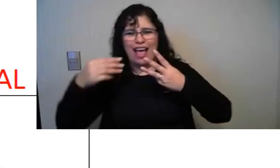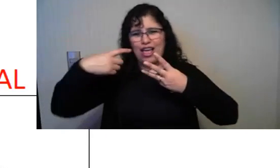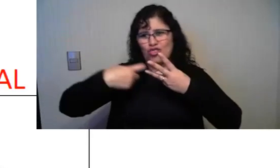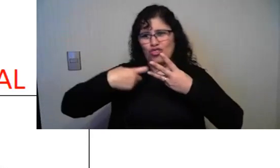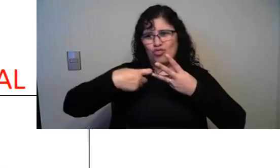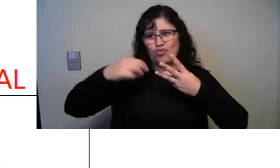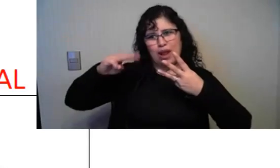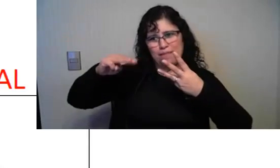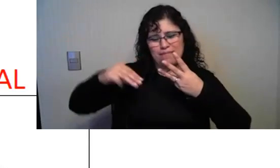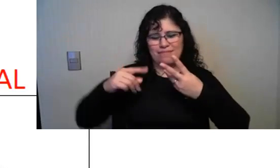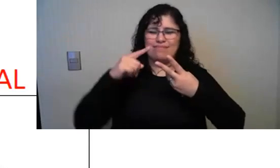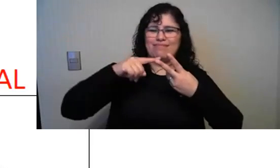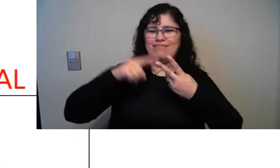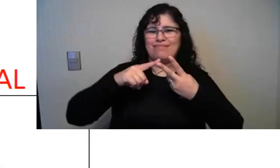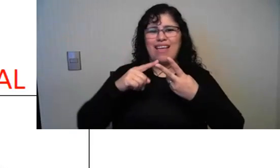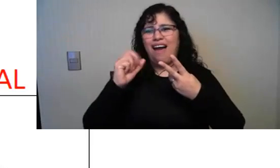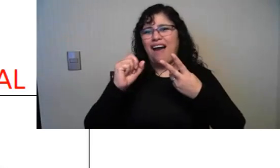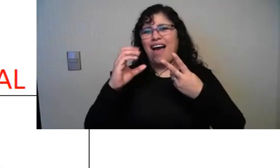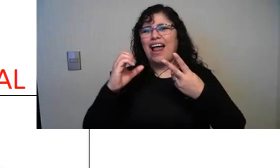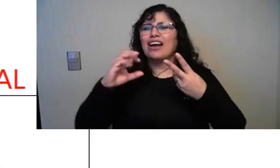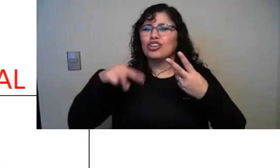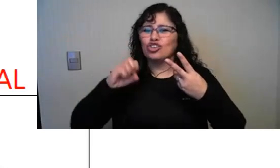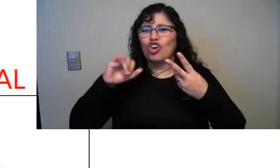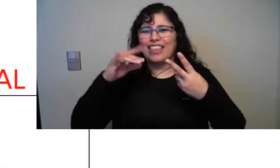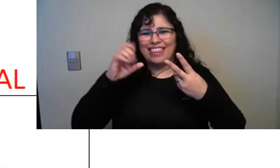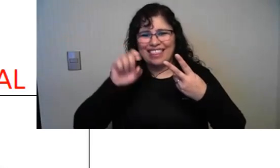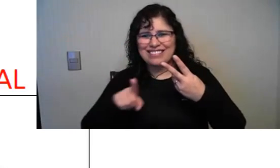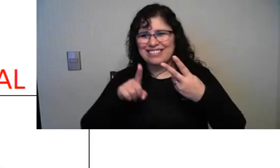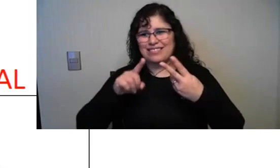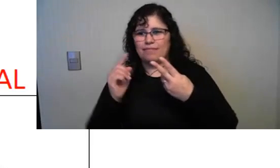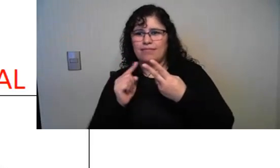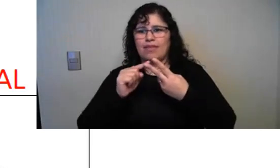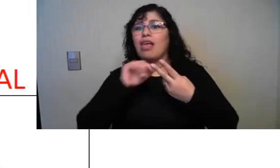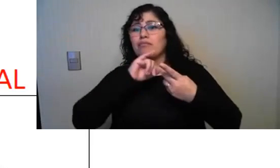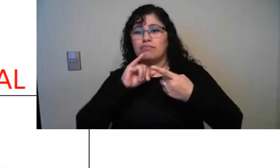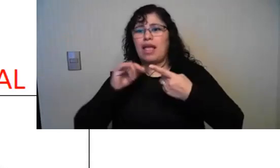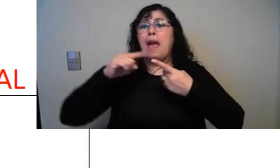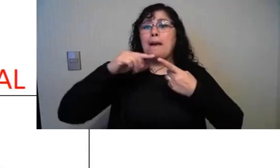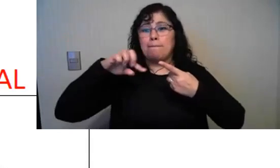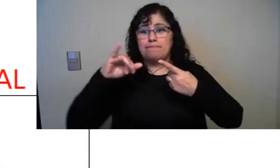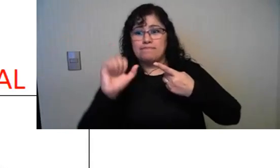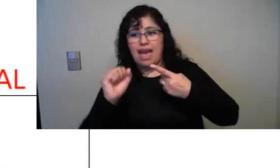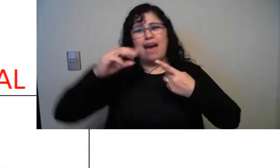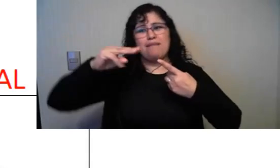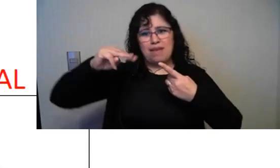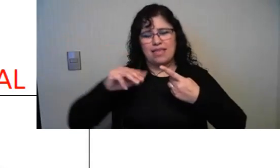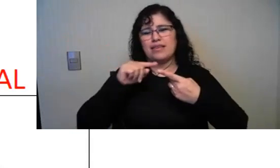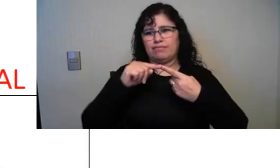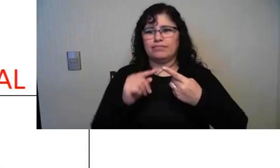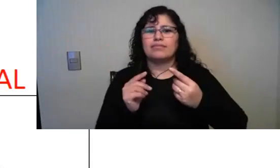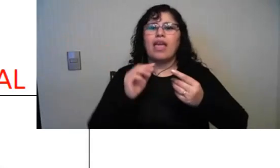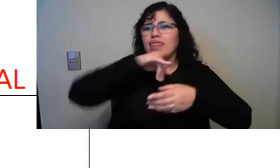menos en esta figura. Y luego tenemos la vértebra, ¿cierto? Una vértebra típica, el cuerpo,